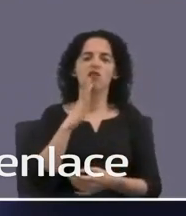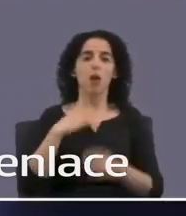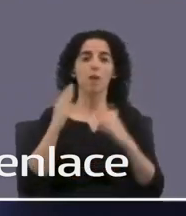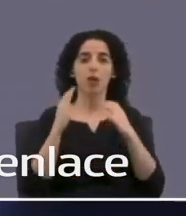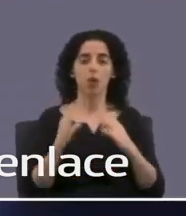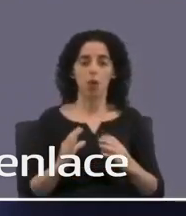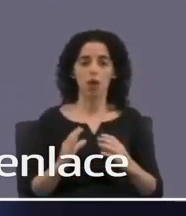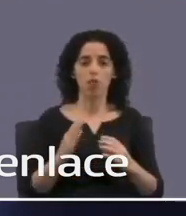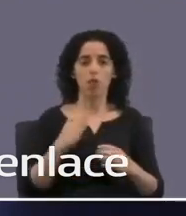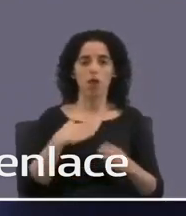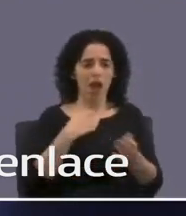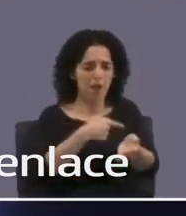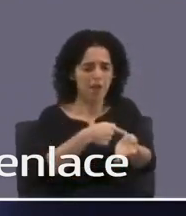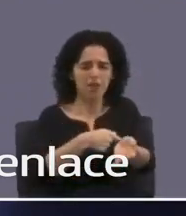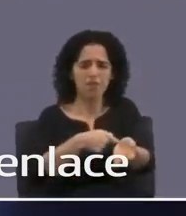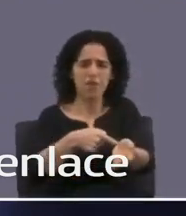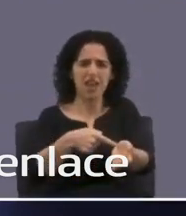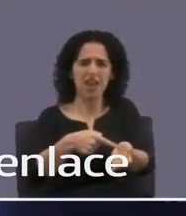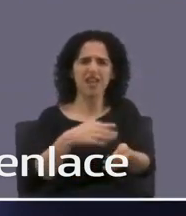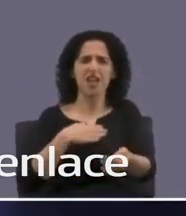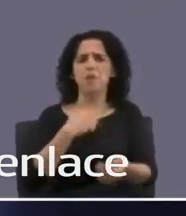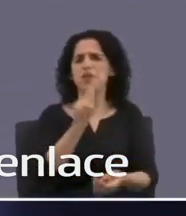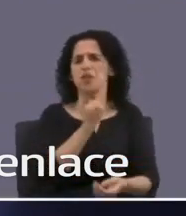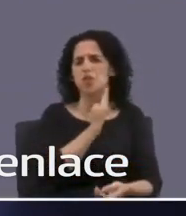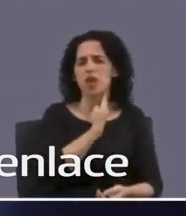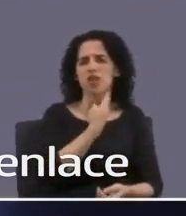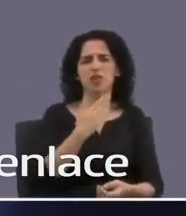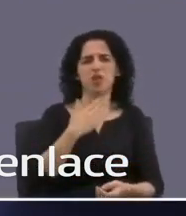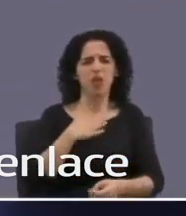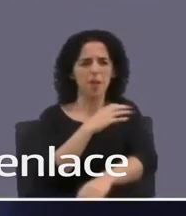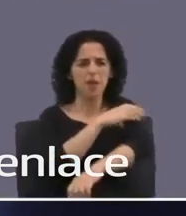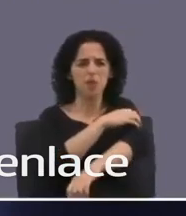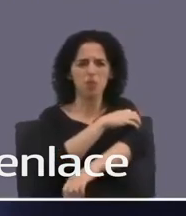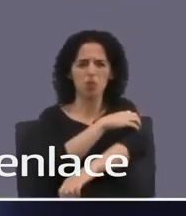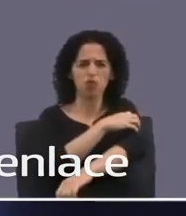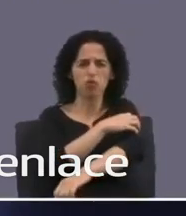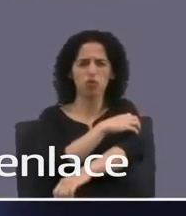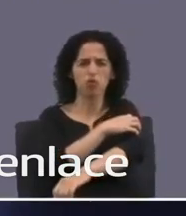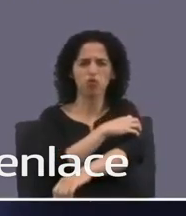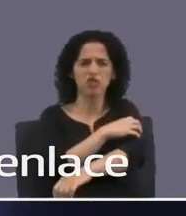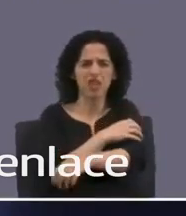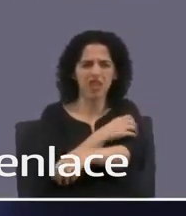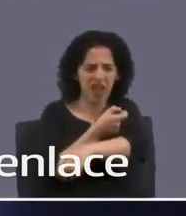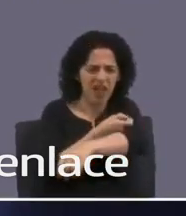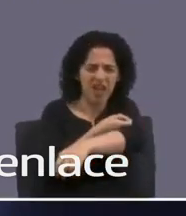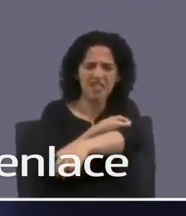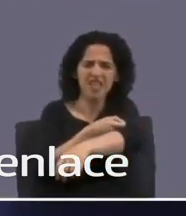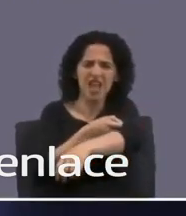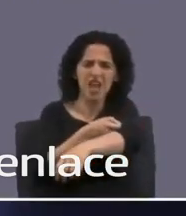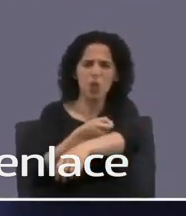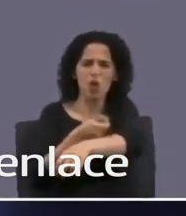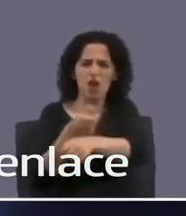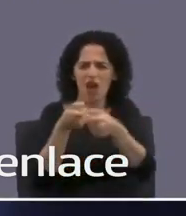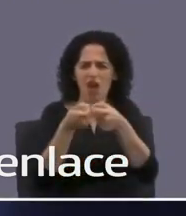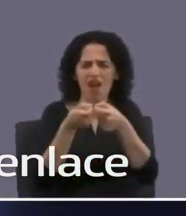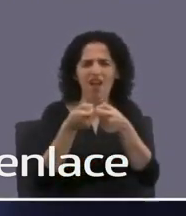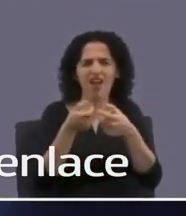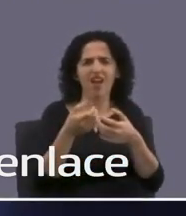cuerpo, a mis venas, a mis huesos, a mis músculos, a cada